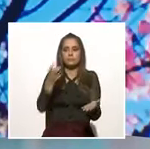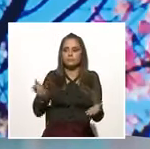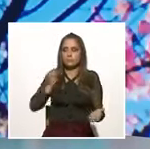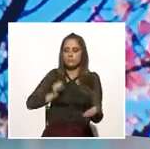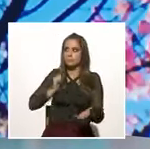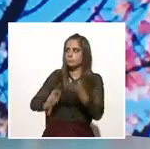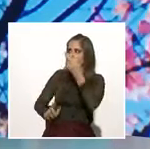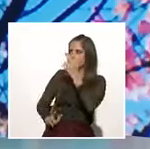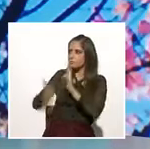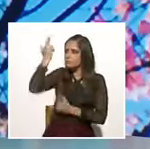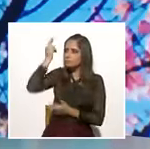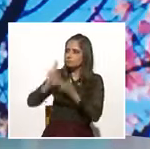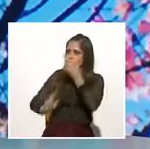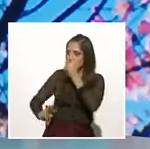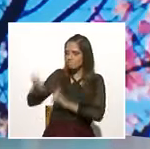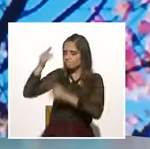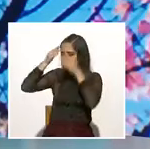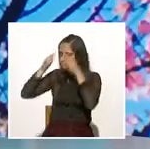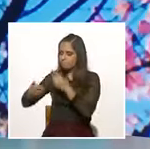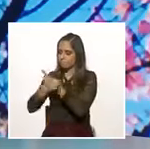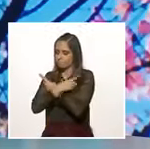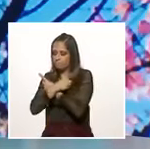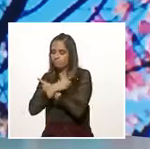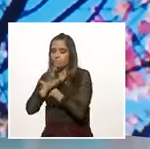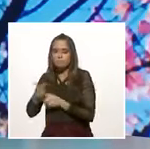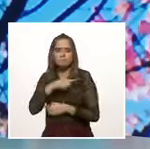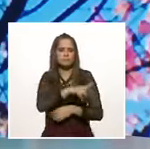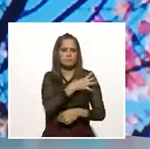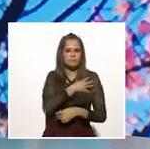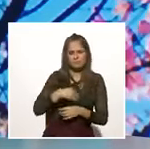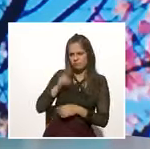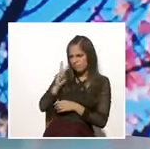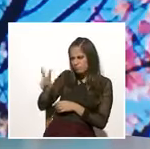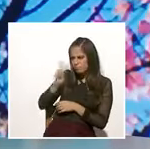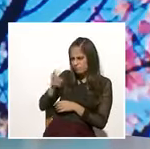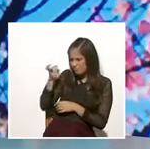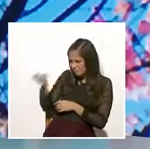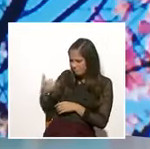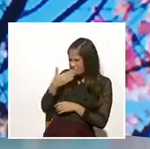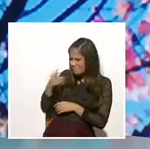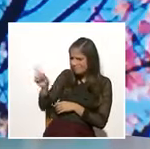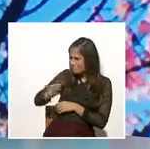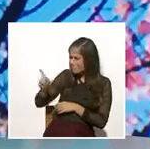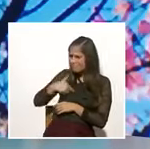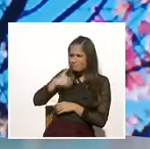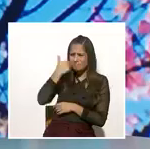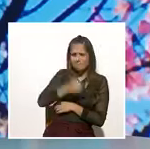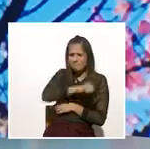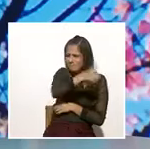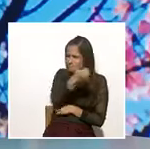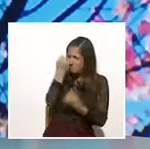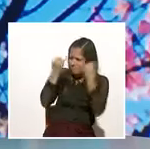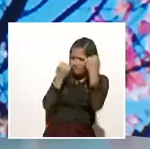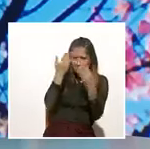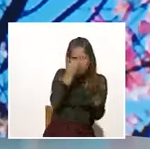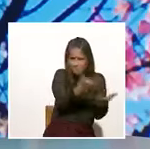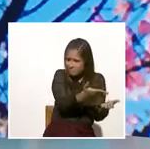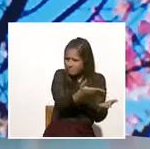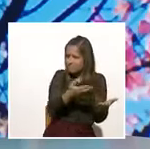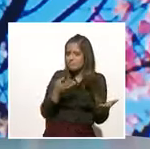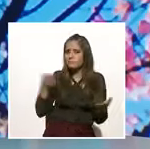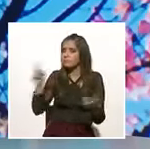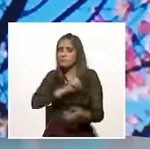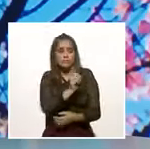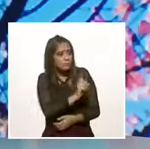ya cuestionaban si el camino que habían tomado los padres era el indicado para ellos. Y cómo hay este sometimiento de dos generaciones, una